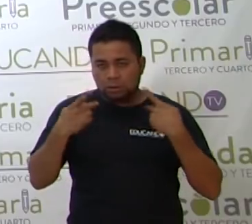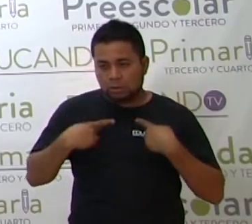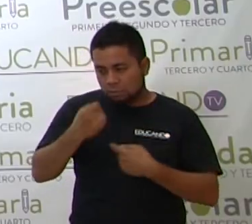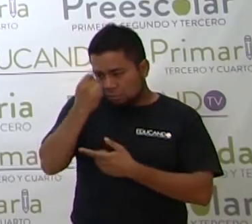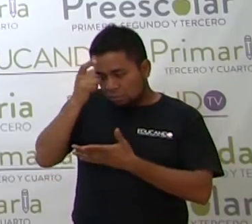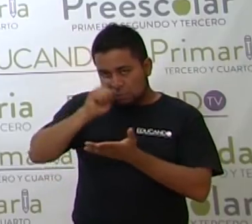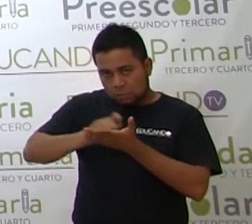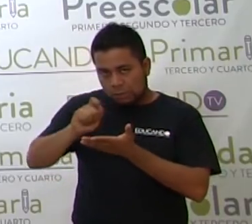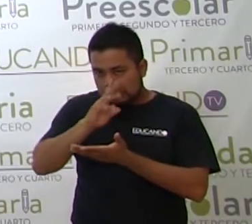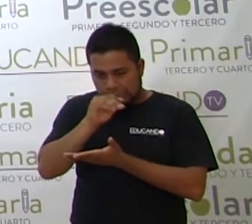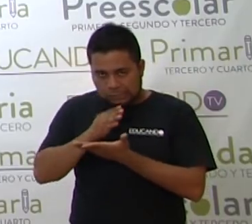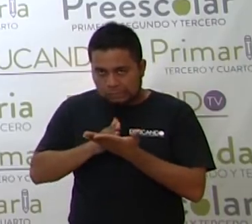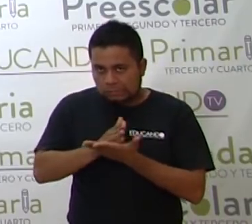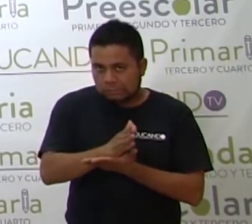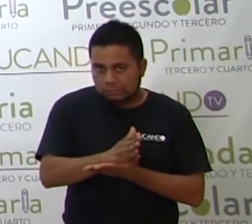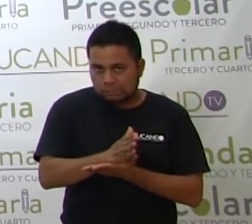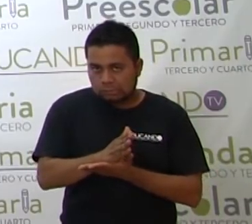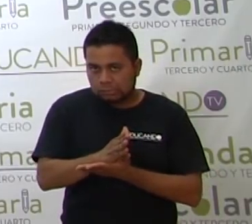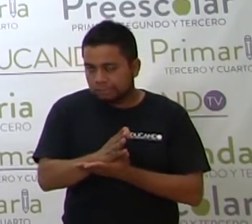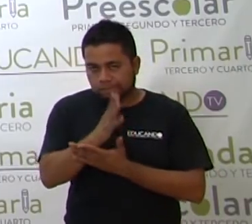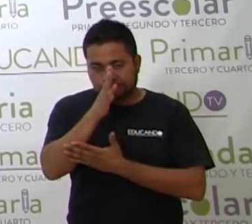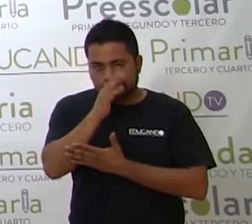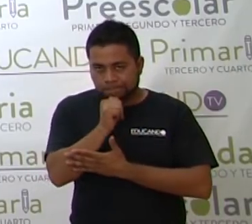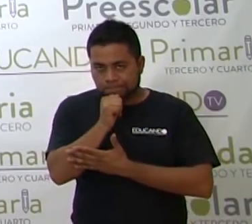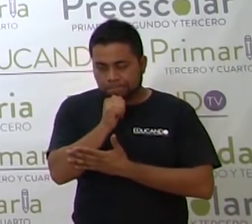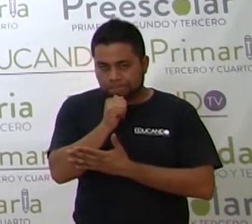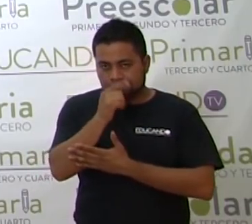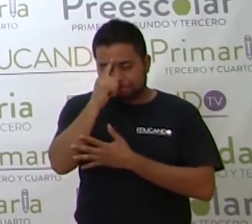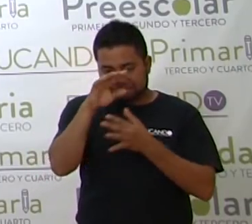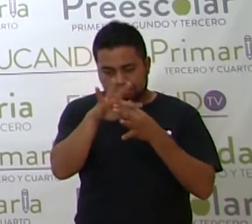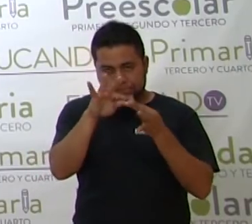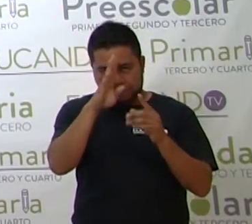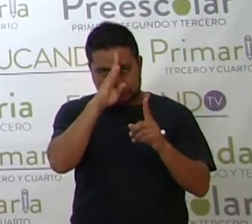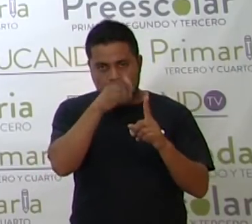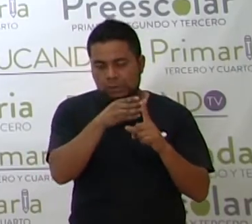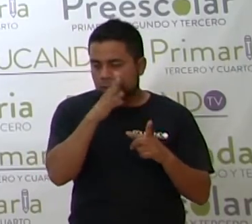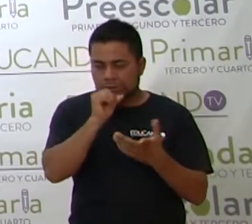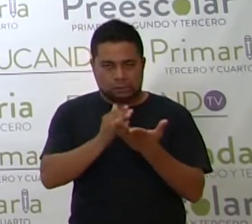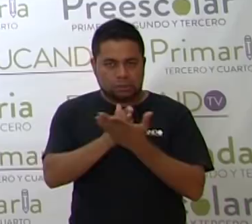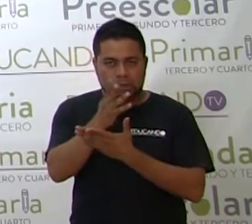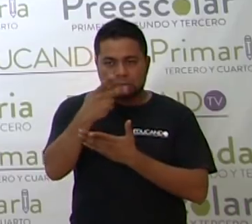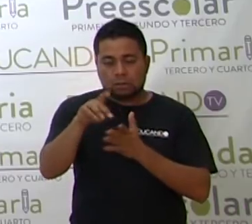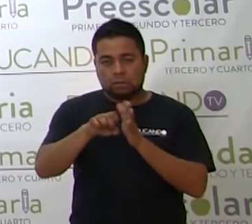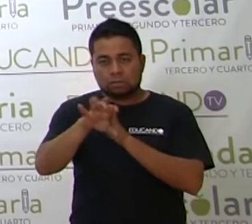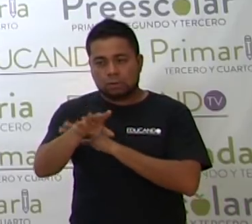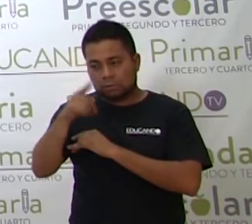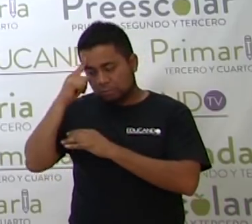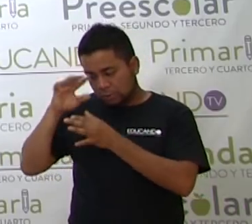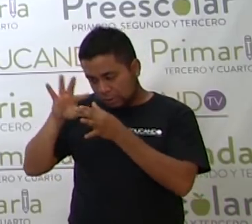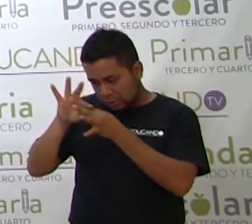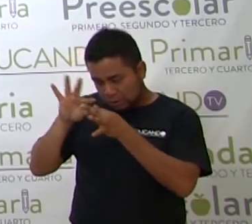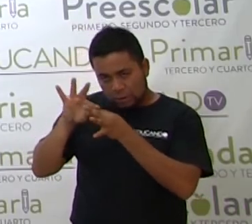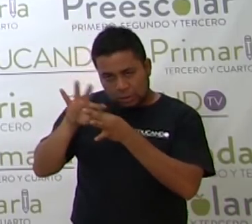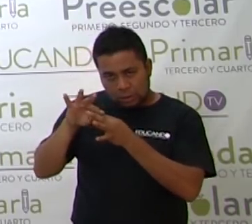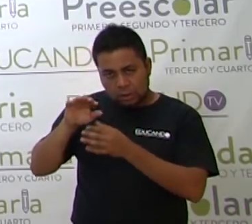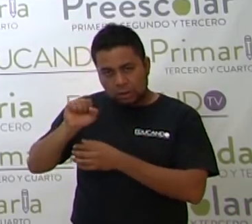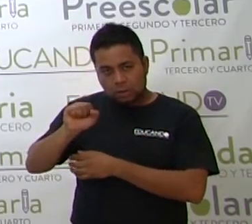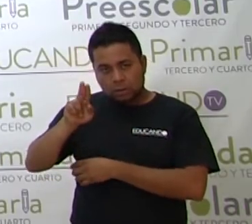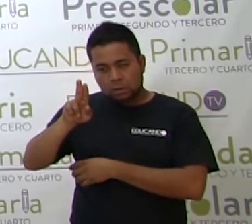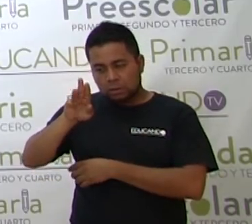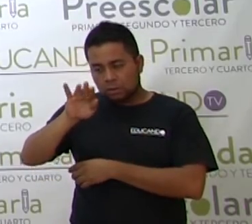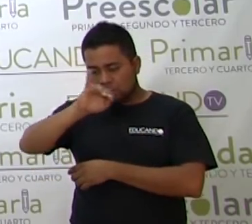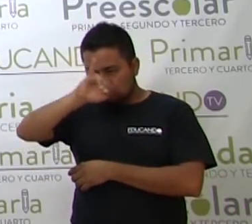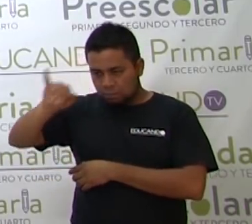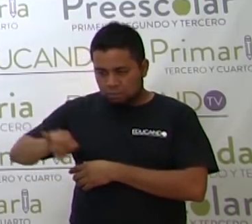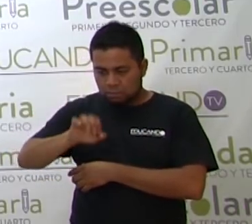puede intervenir, ¿bien?, en la descripción objetiva. Pero en la descriptiva, bien, en la subjetiva,